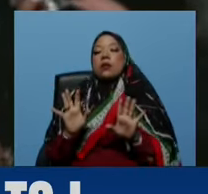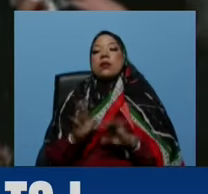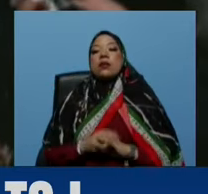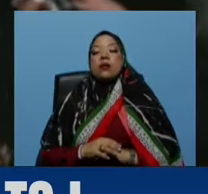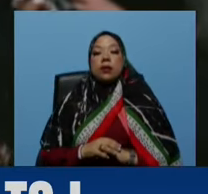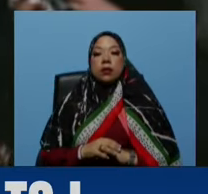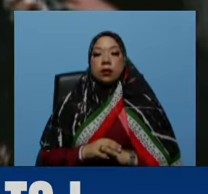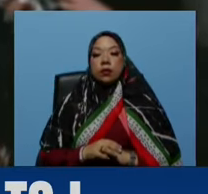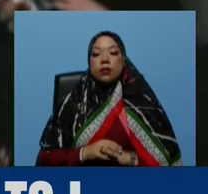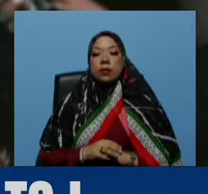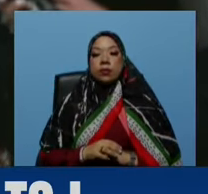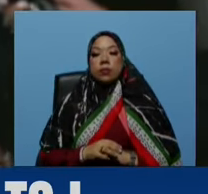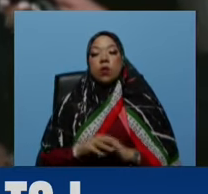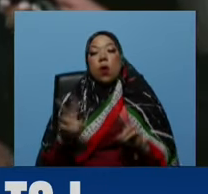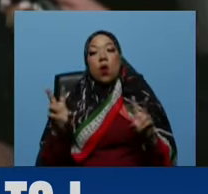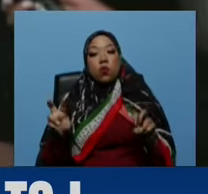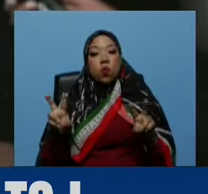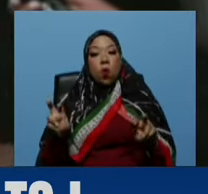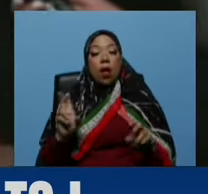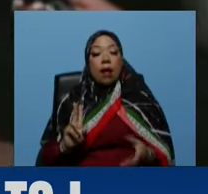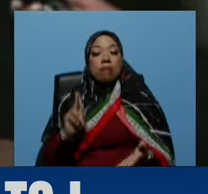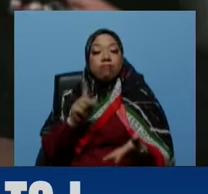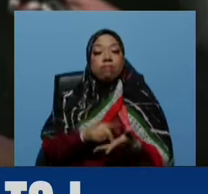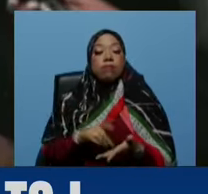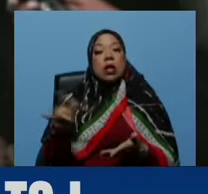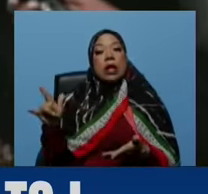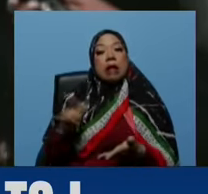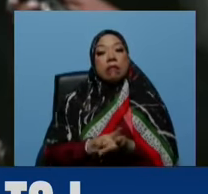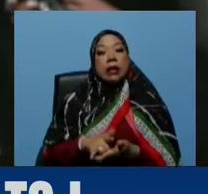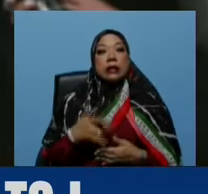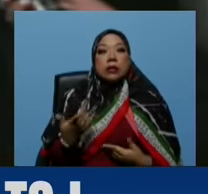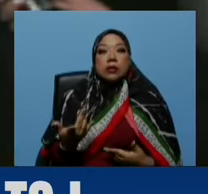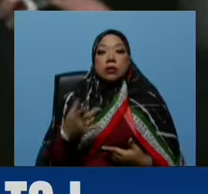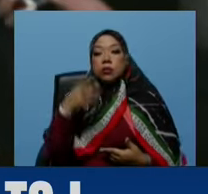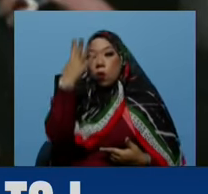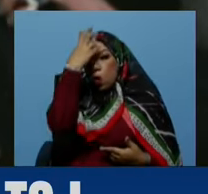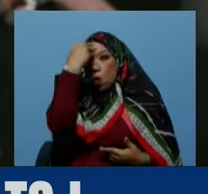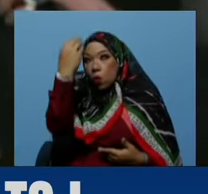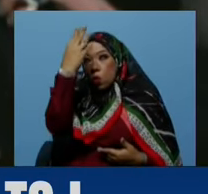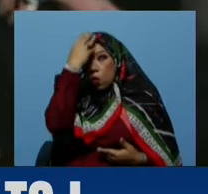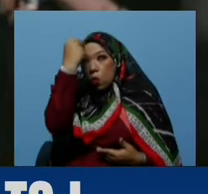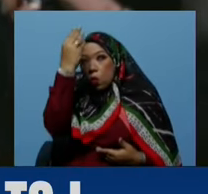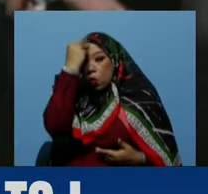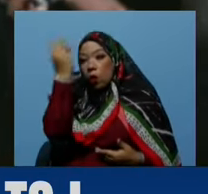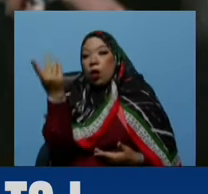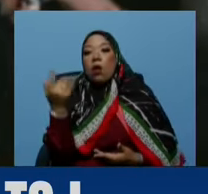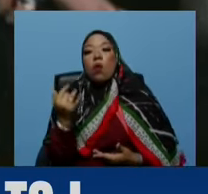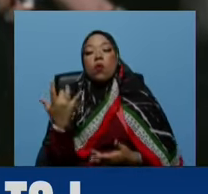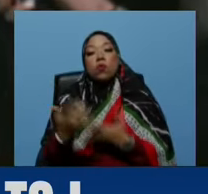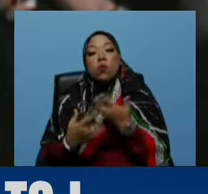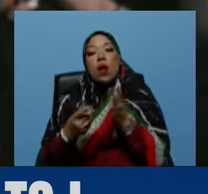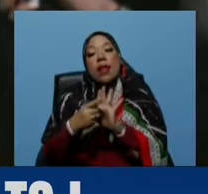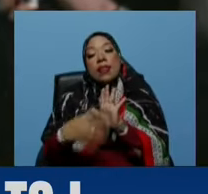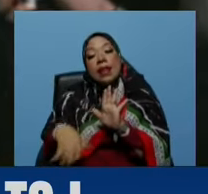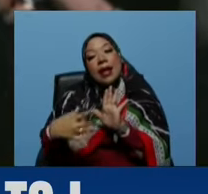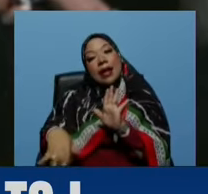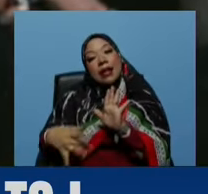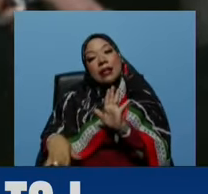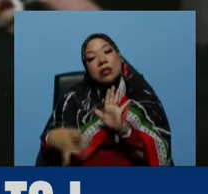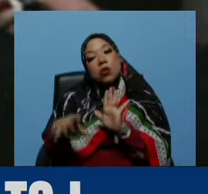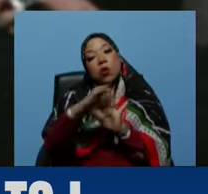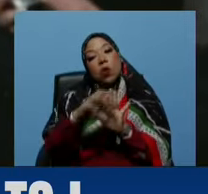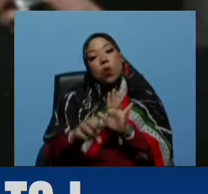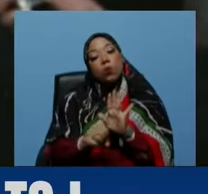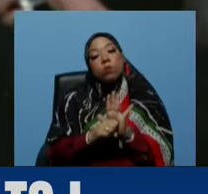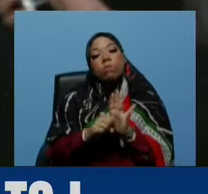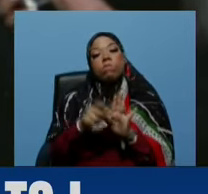además que el no acudir a estas dos, el señor Edmundo González Urrutia está incurriendo en lo que el derecho se conoce como la